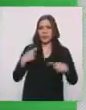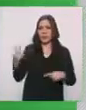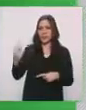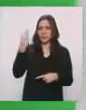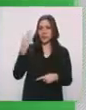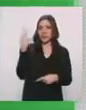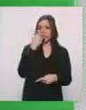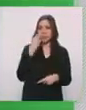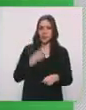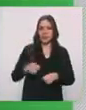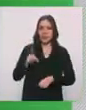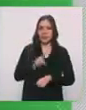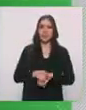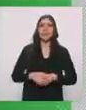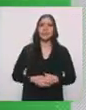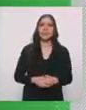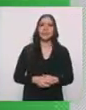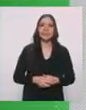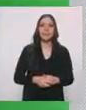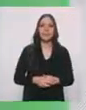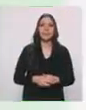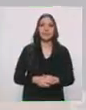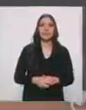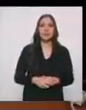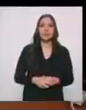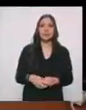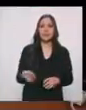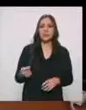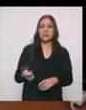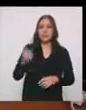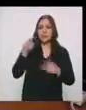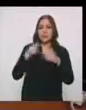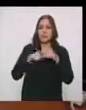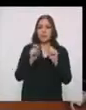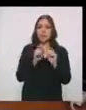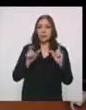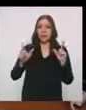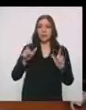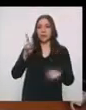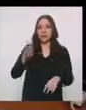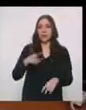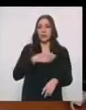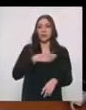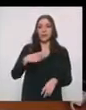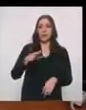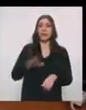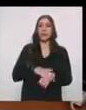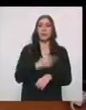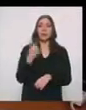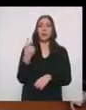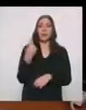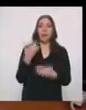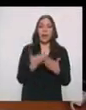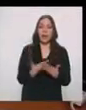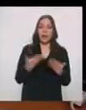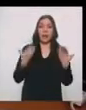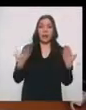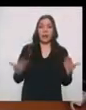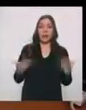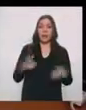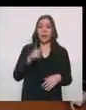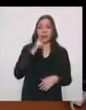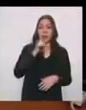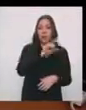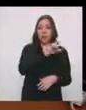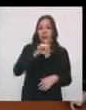día. Es muy bueno, me encantó la introducción que haces, Alejandra, porque realmente la resiliencia llega en este momento,